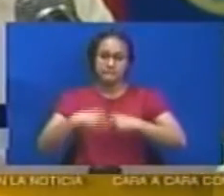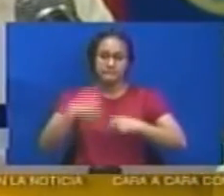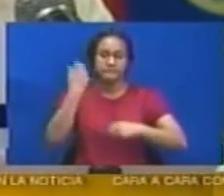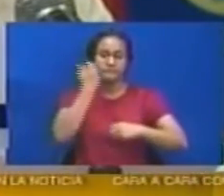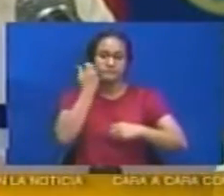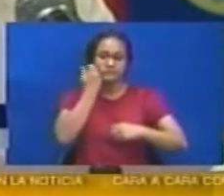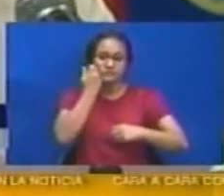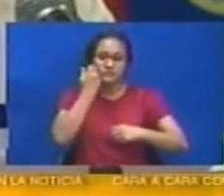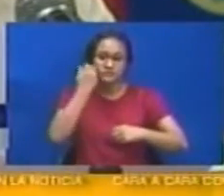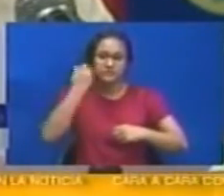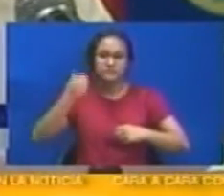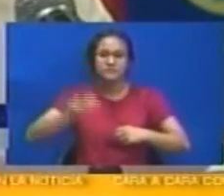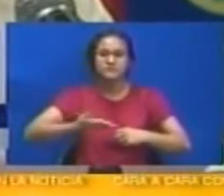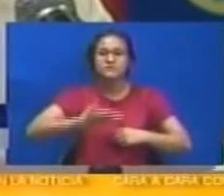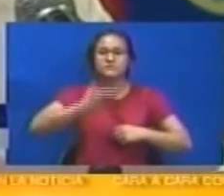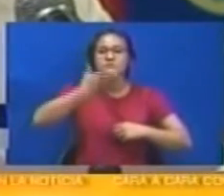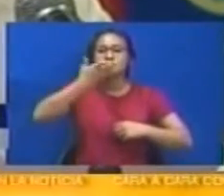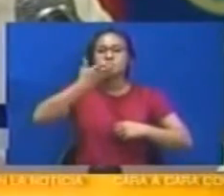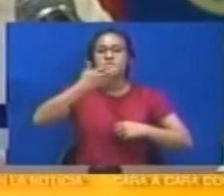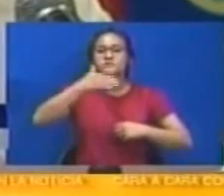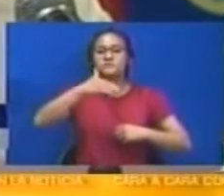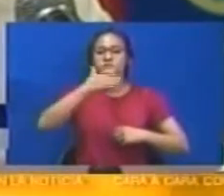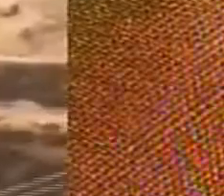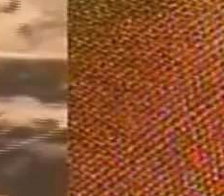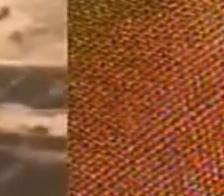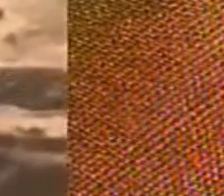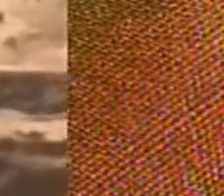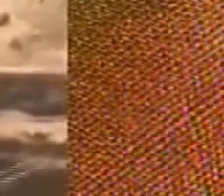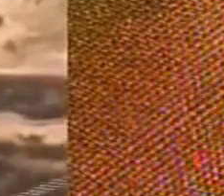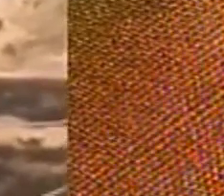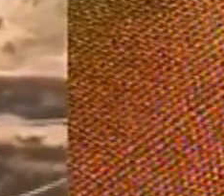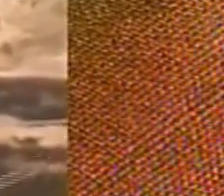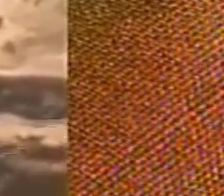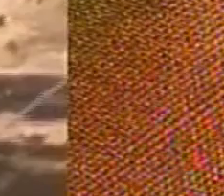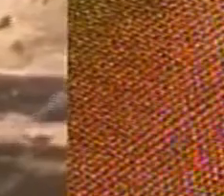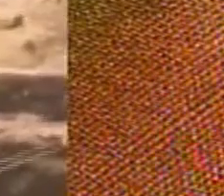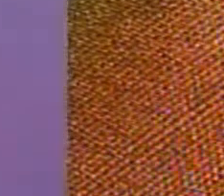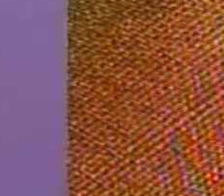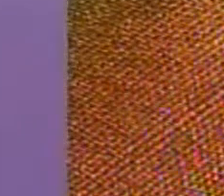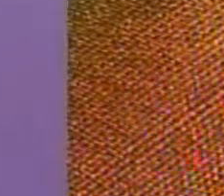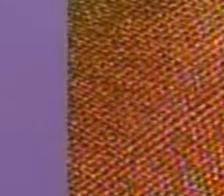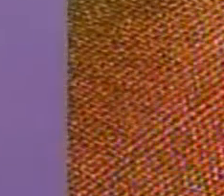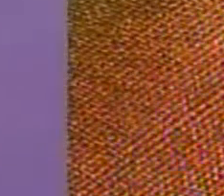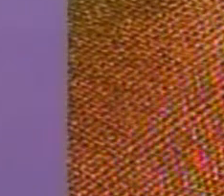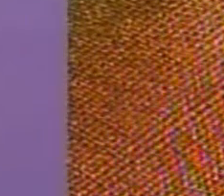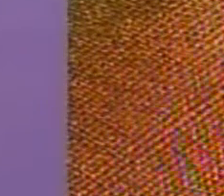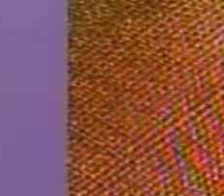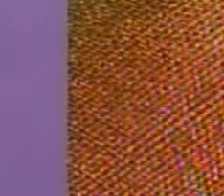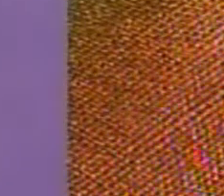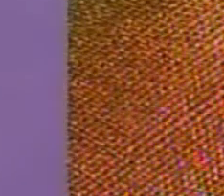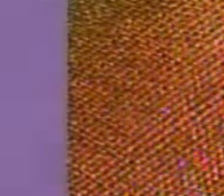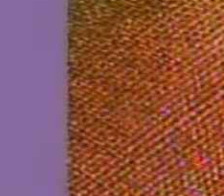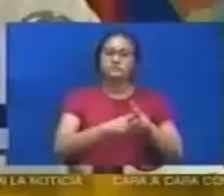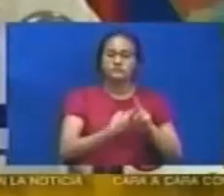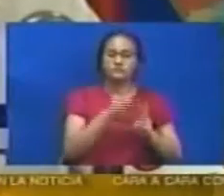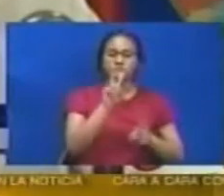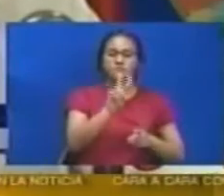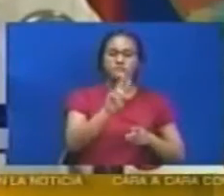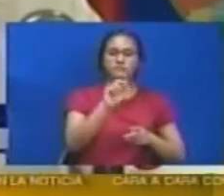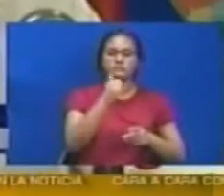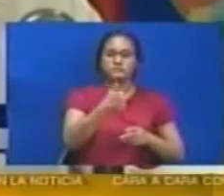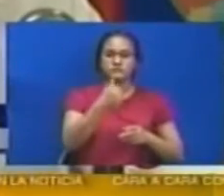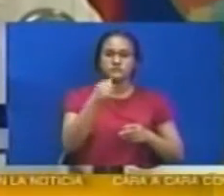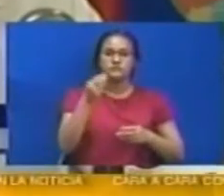hipertensiva y neumonías bacterianas. De esta manera los muertos por coronavirus llegaría a 46 en el país.